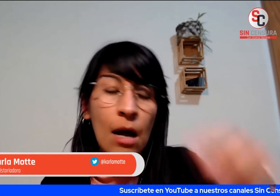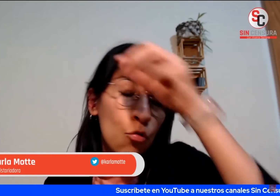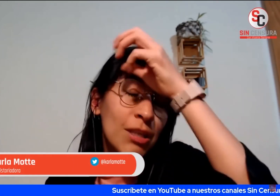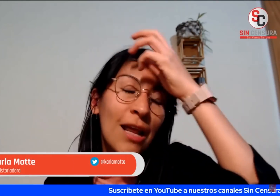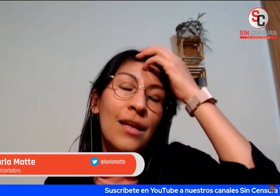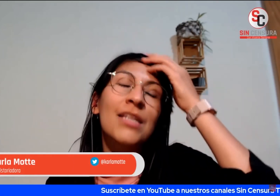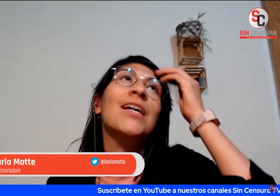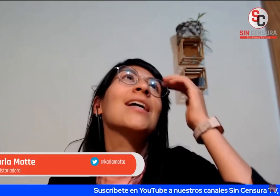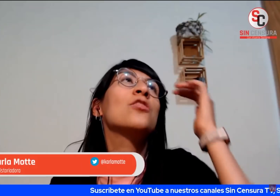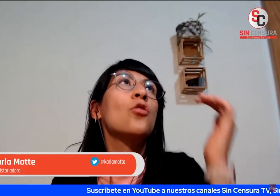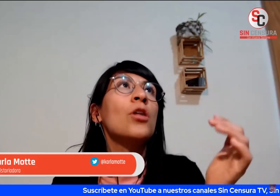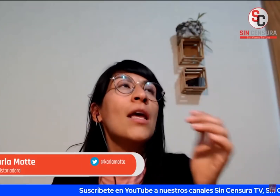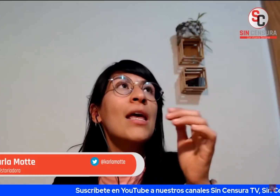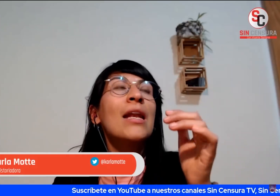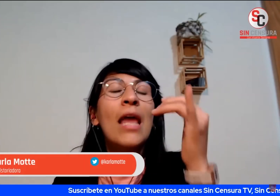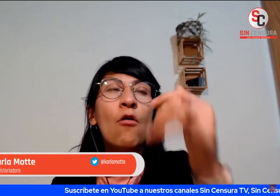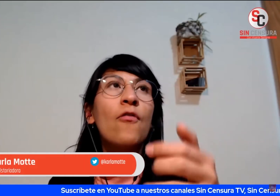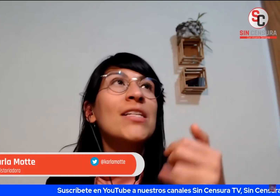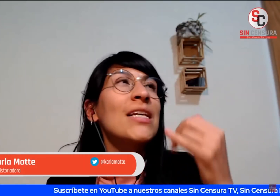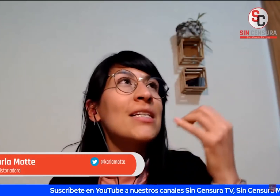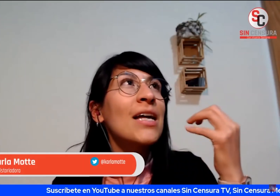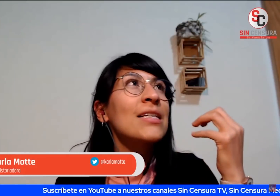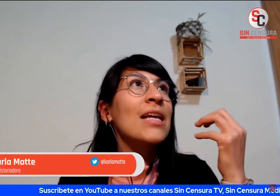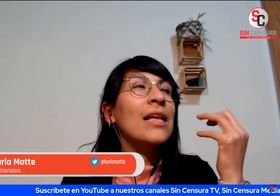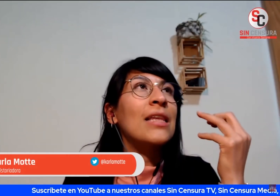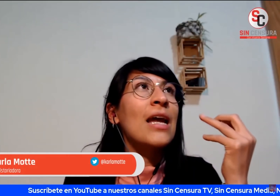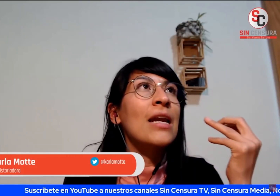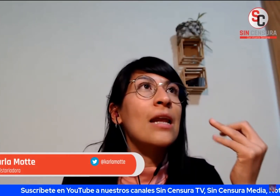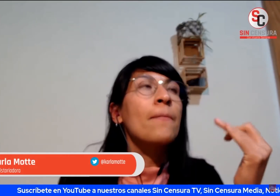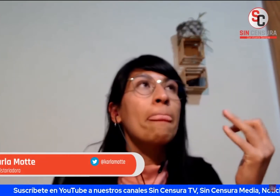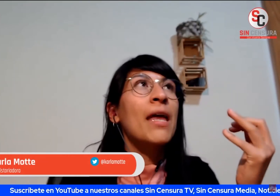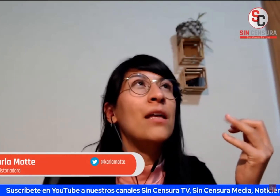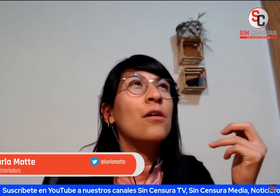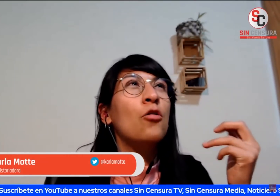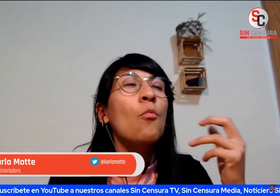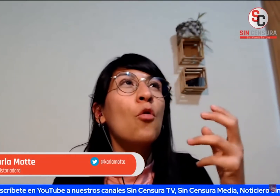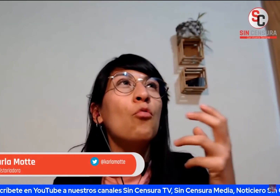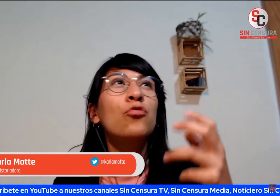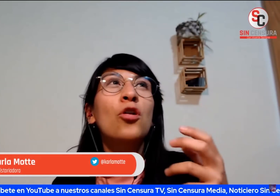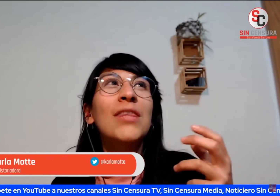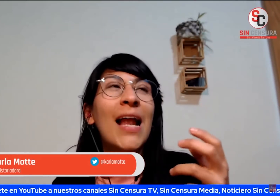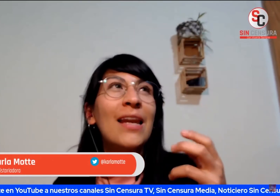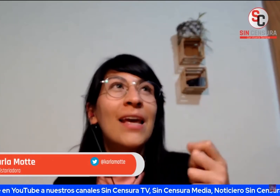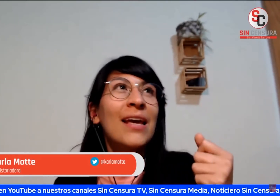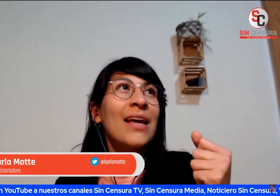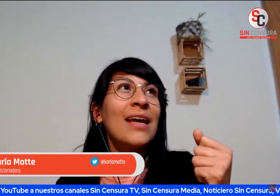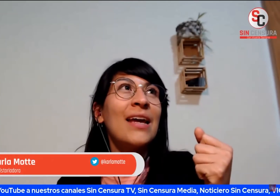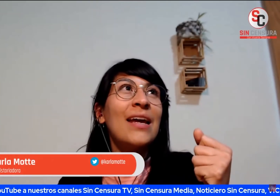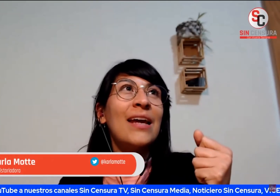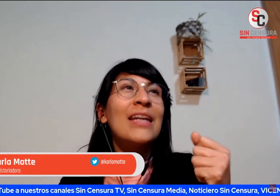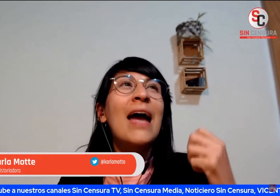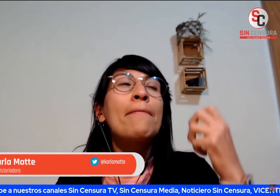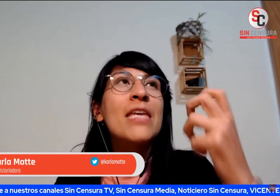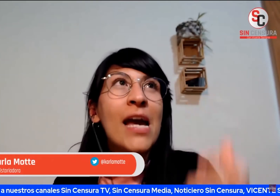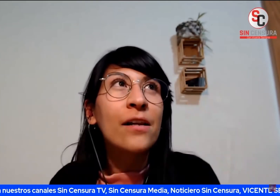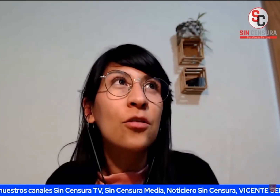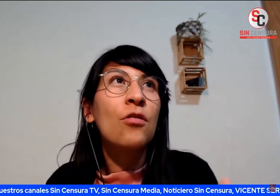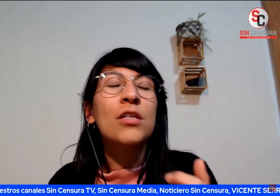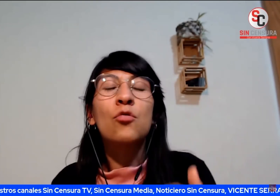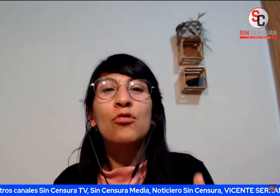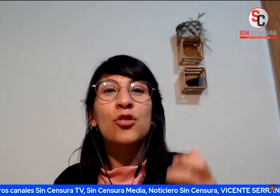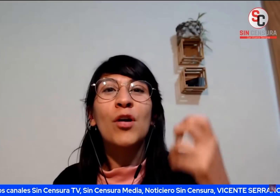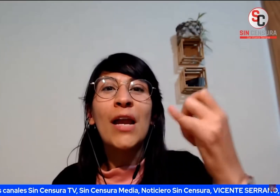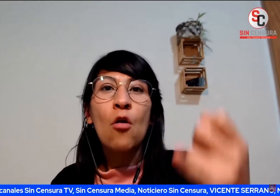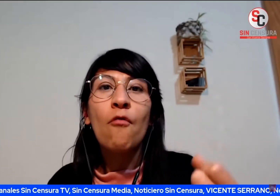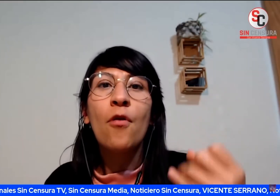de derecha a ultraderecha que son neofascistas y que tienen como un total y